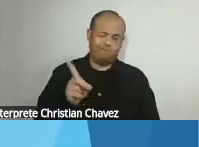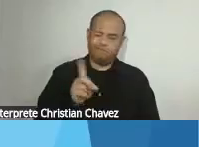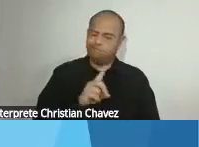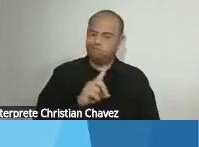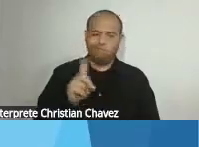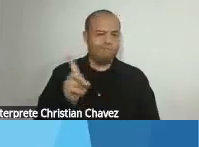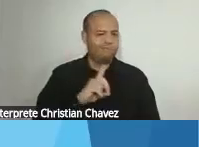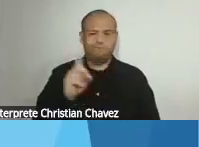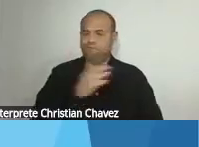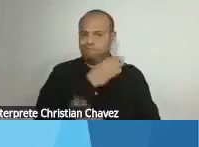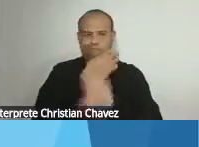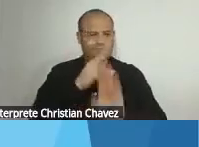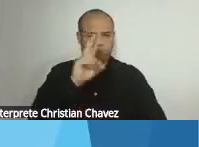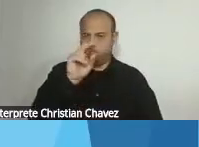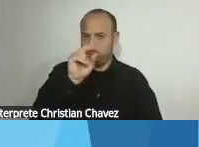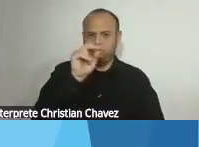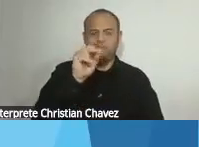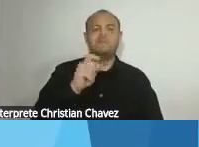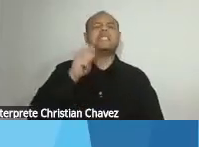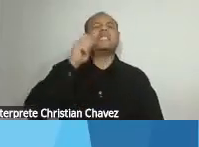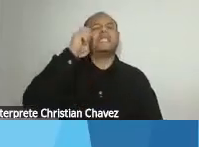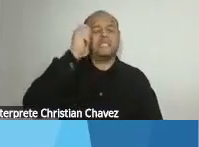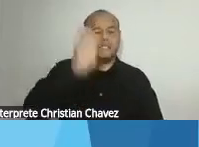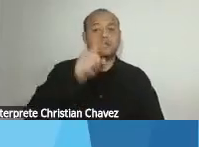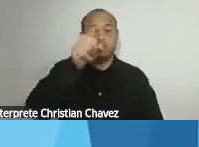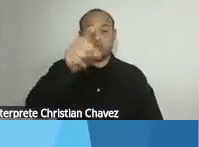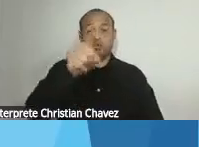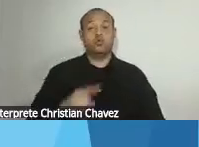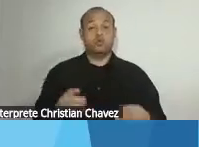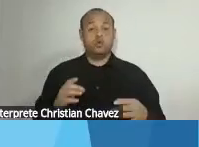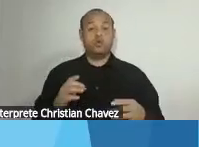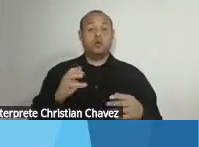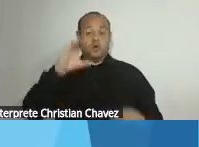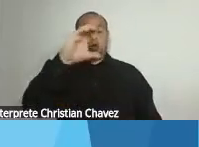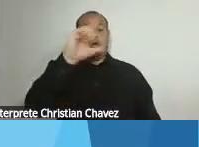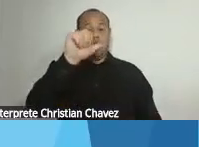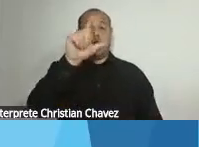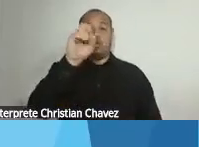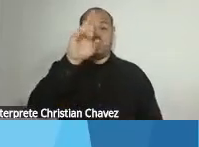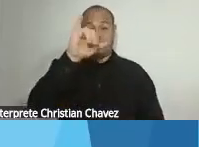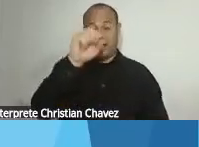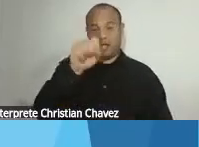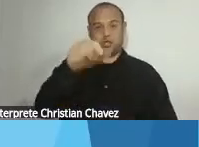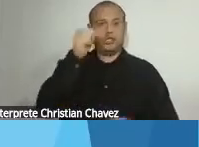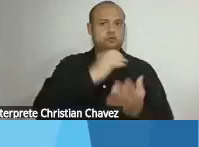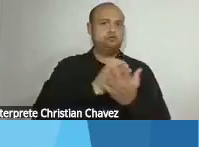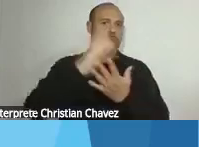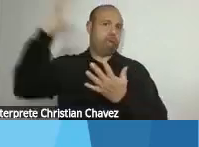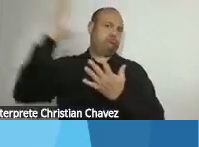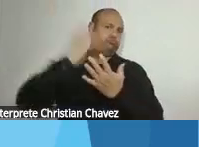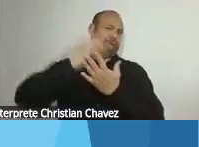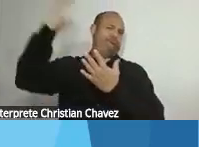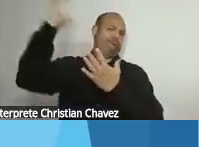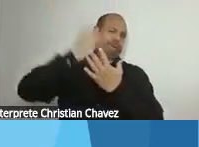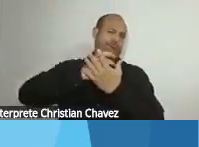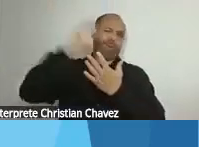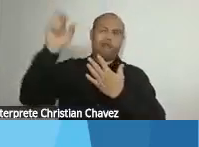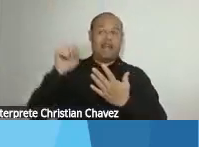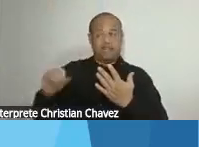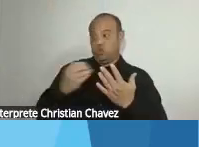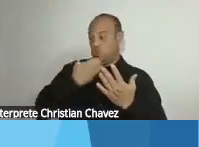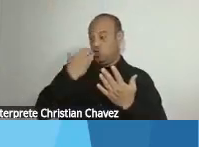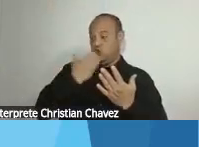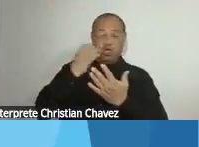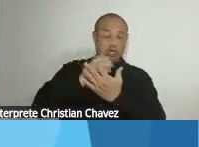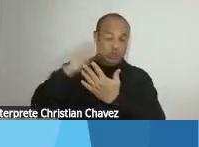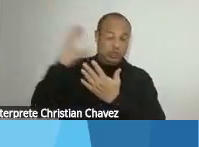sino aquí la situación es excederte de tus calorías de forma continua y eso conlleve tener un exceso